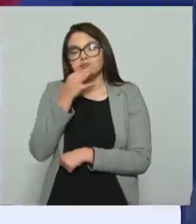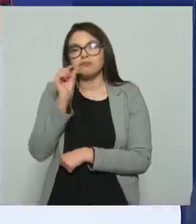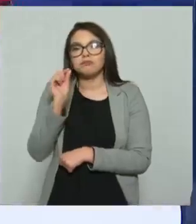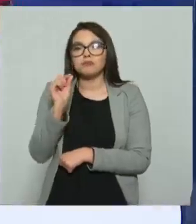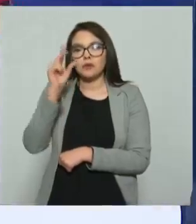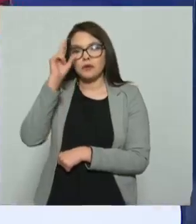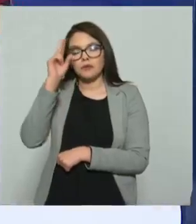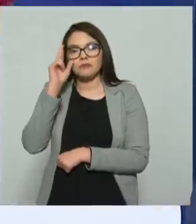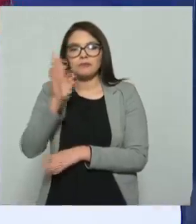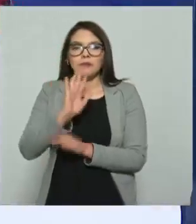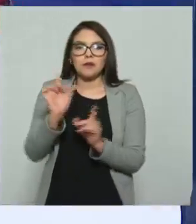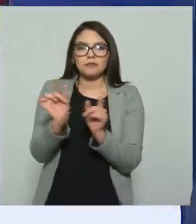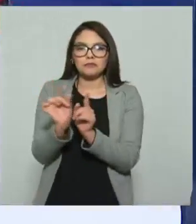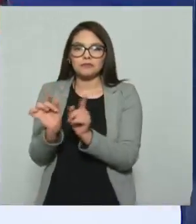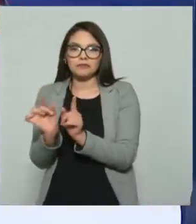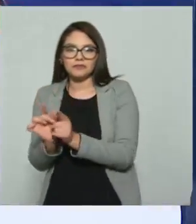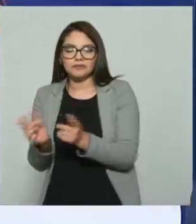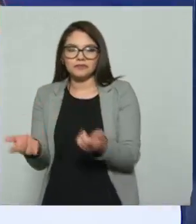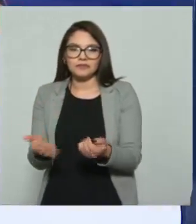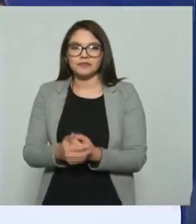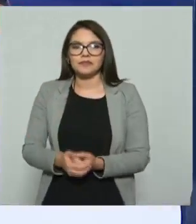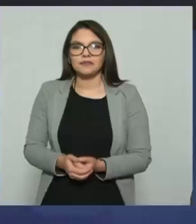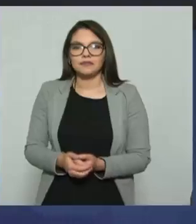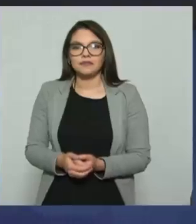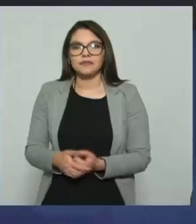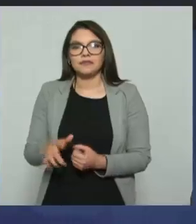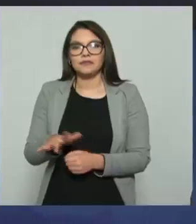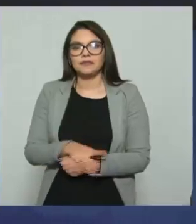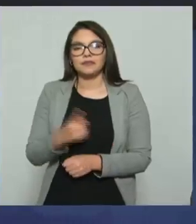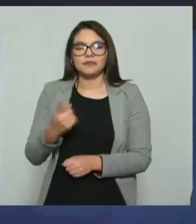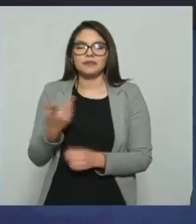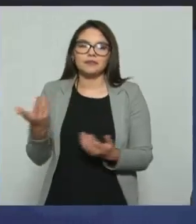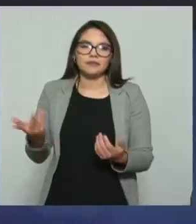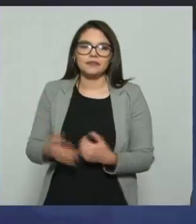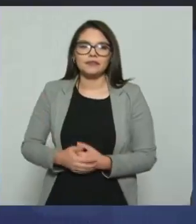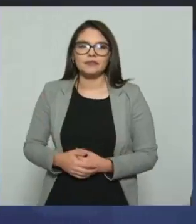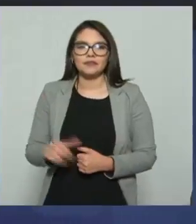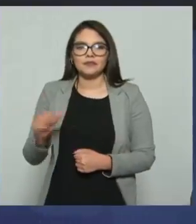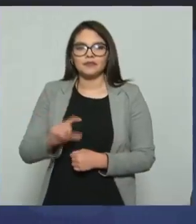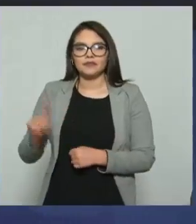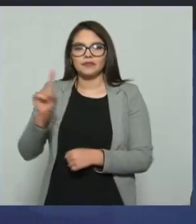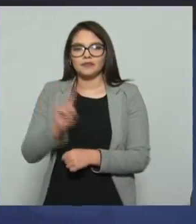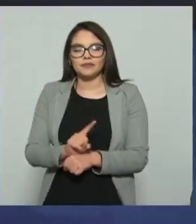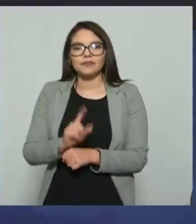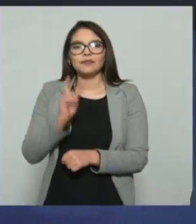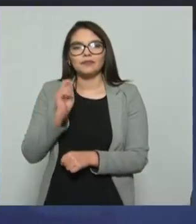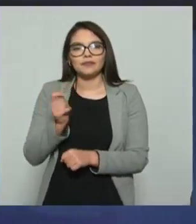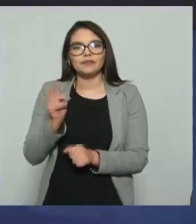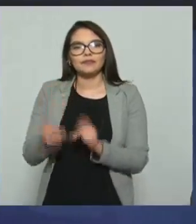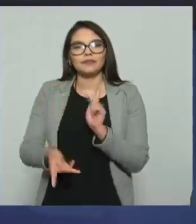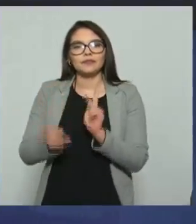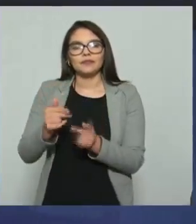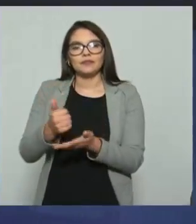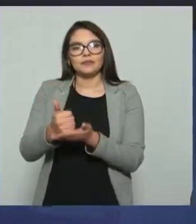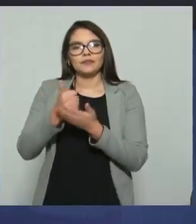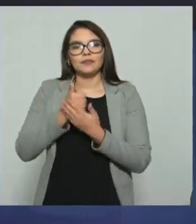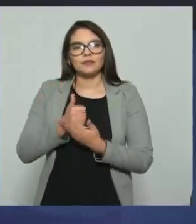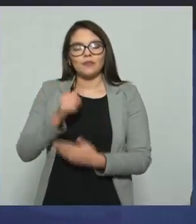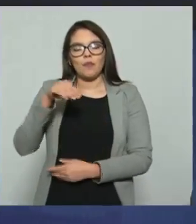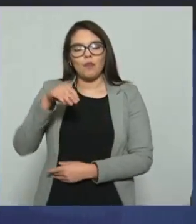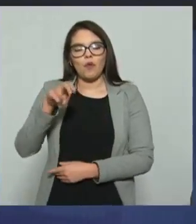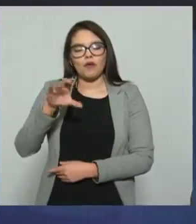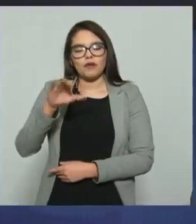bueno, ya de entrada yo la vez pasada ya no te... Y con todos los invitados así. Claro. Pero bueno, hoy nos está ayudando Mónica en algo que